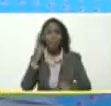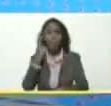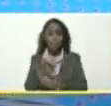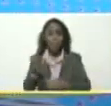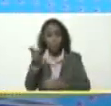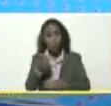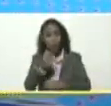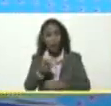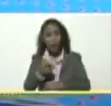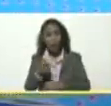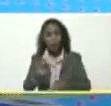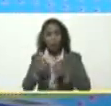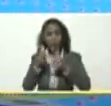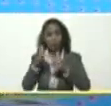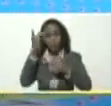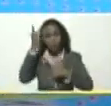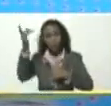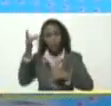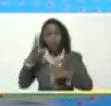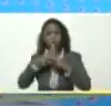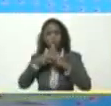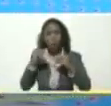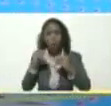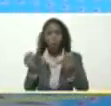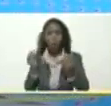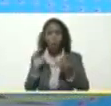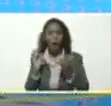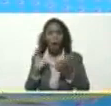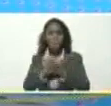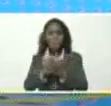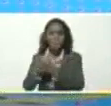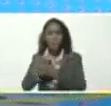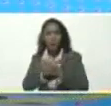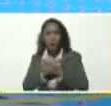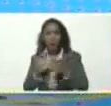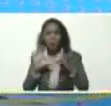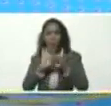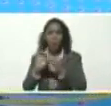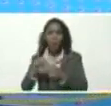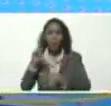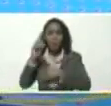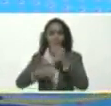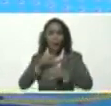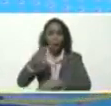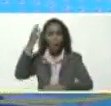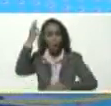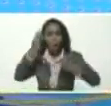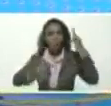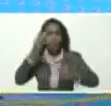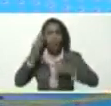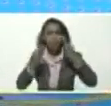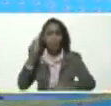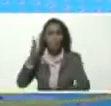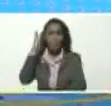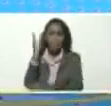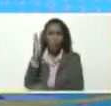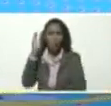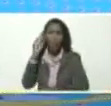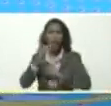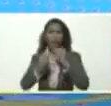intelectuales, debe buscar a todos los cómplices y que haya justicia para que siga